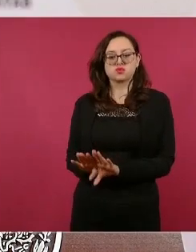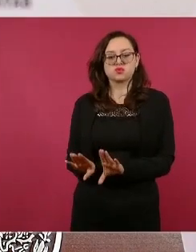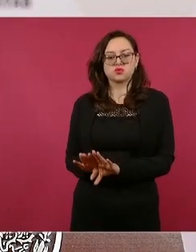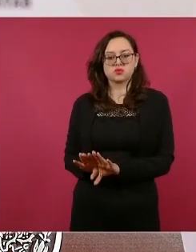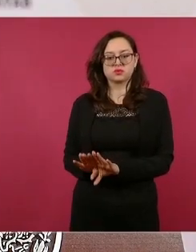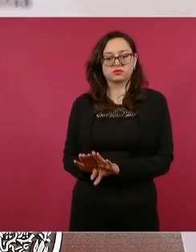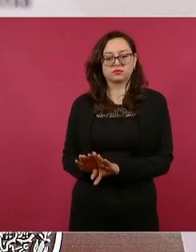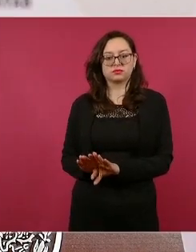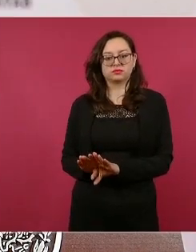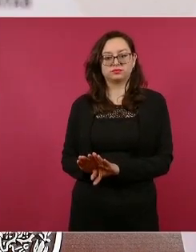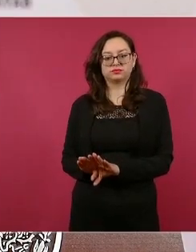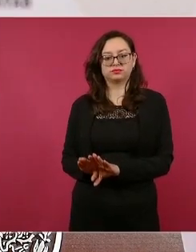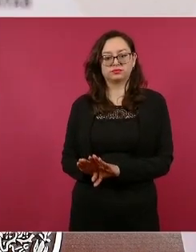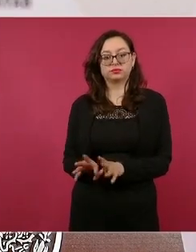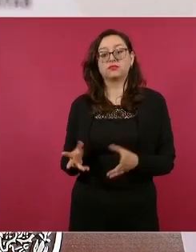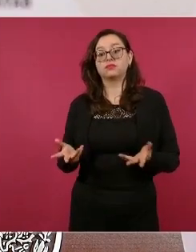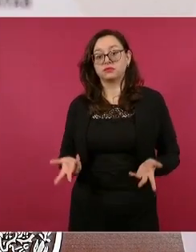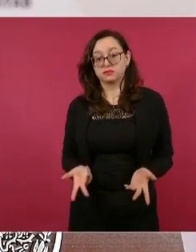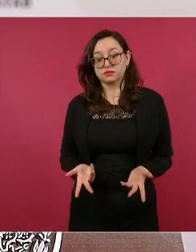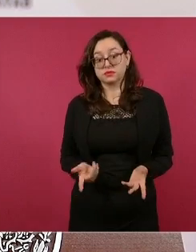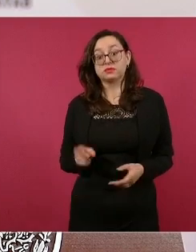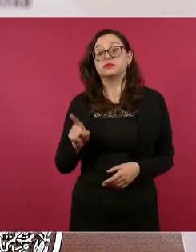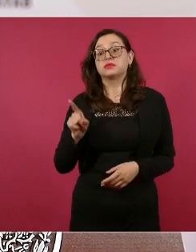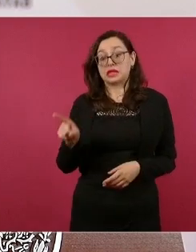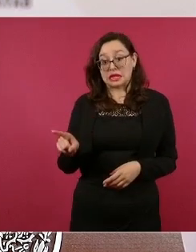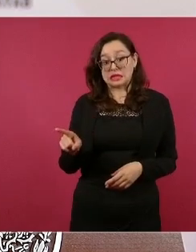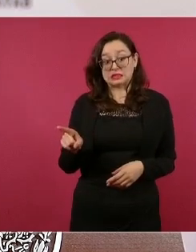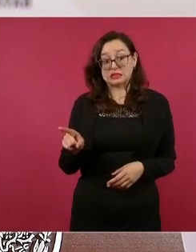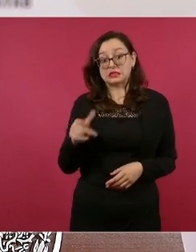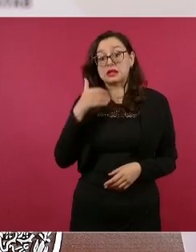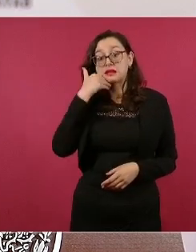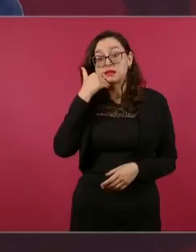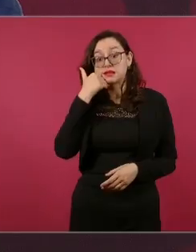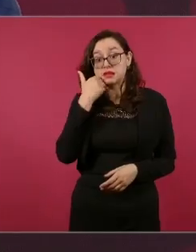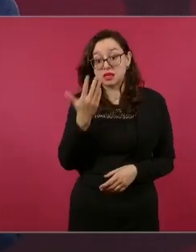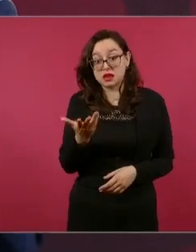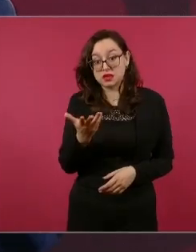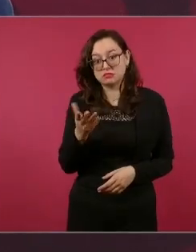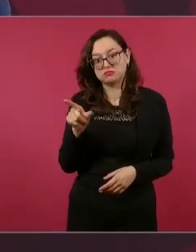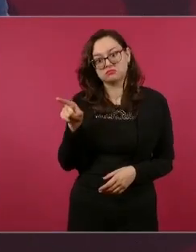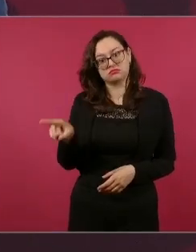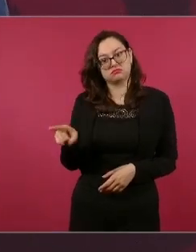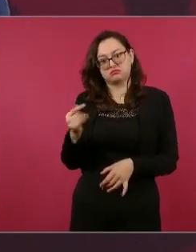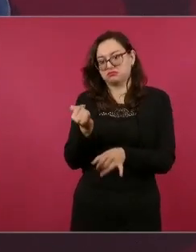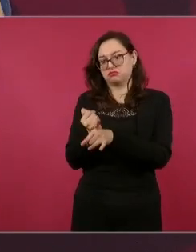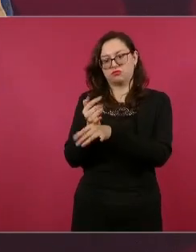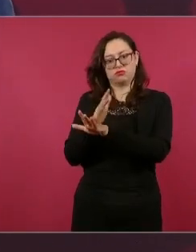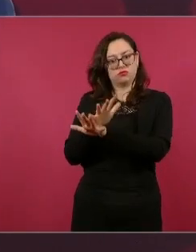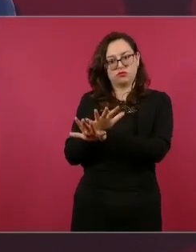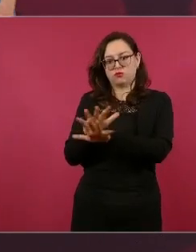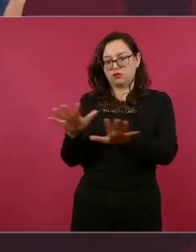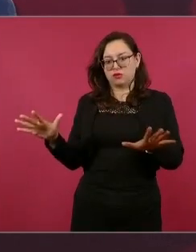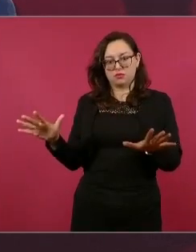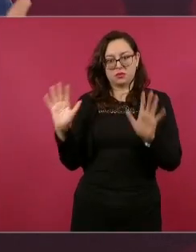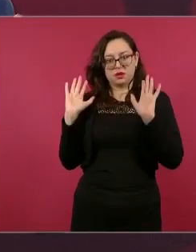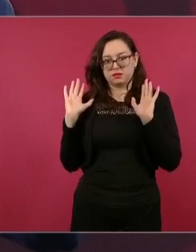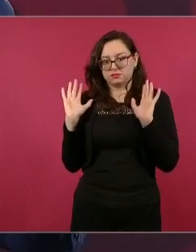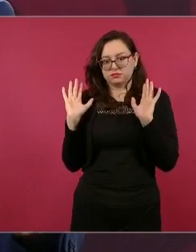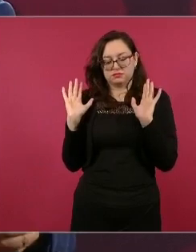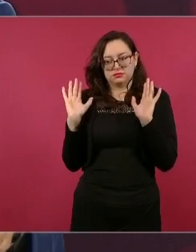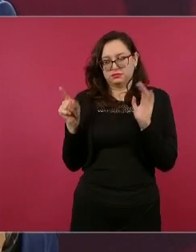Y es probable, si ella así lo decide, que informe, ya sea de manera directa